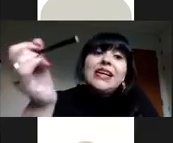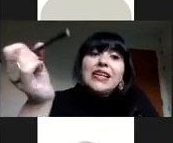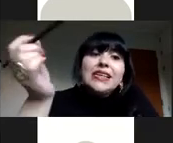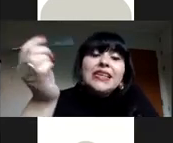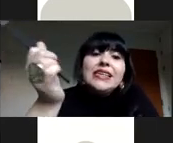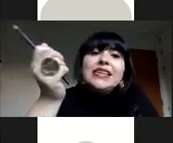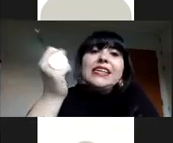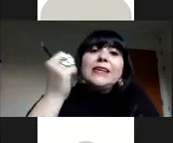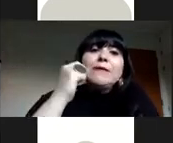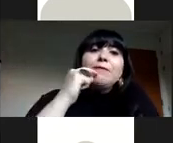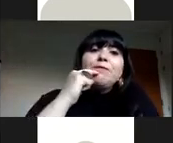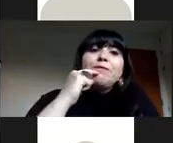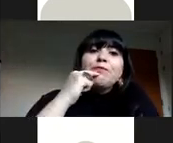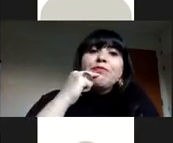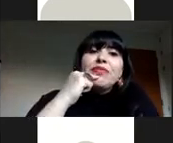e ilegales,